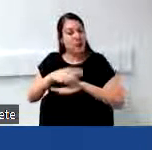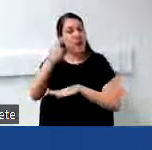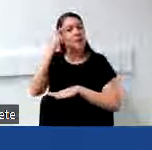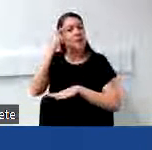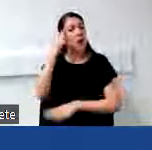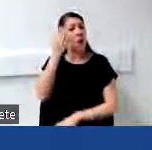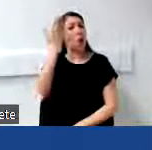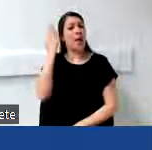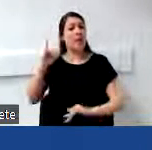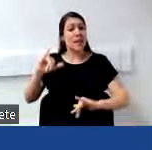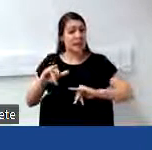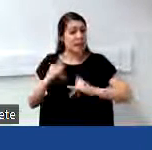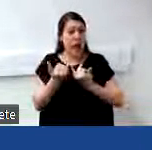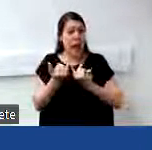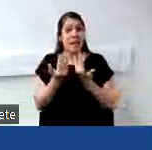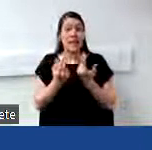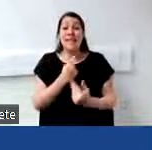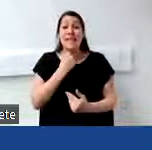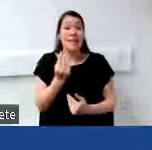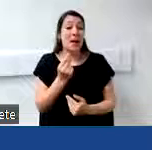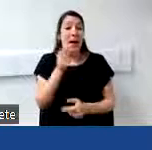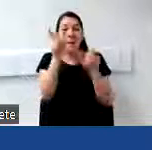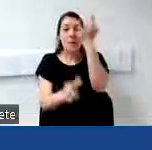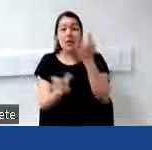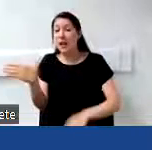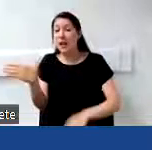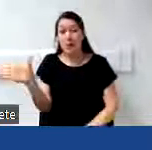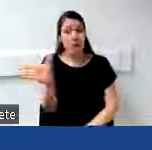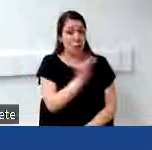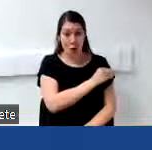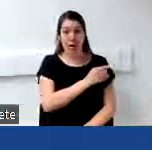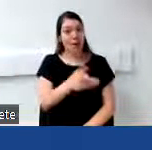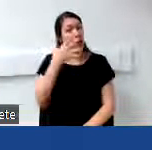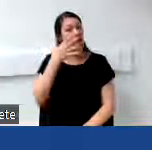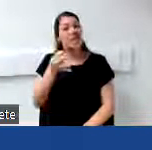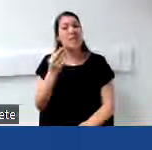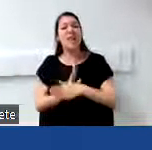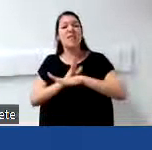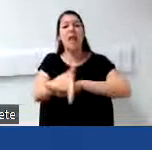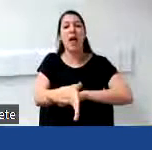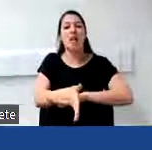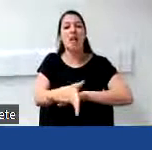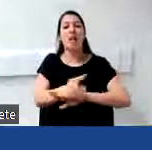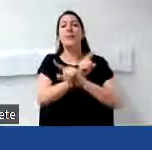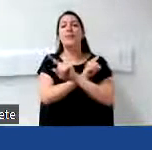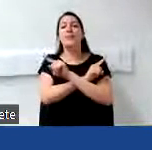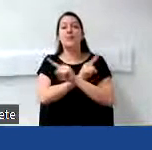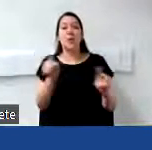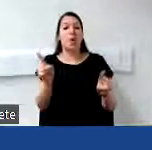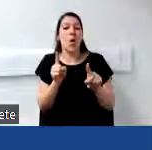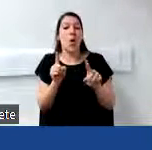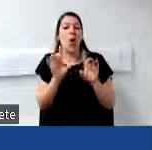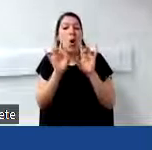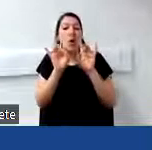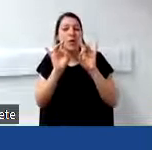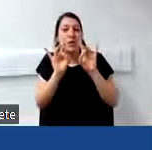ya para todas las personas, ¿no? Eso es la verdadera accesibilidad. No es cuando se piensa en la diversidad, ¿no? Y que